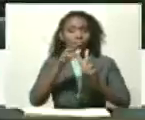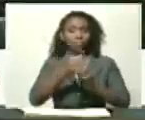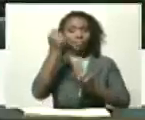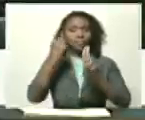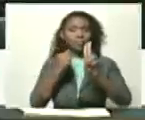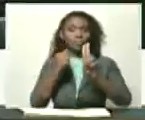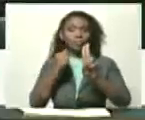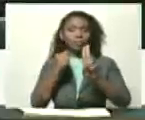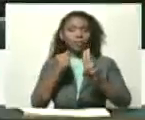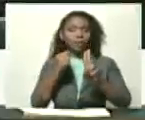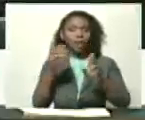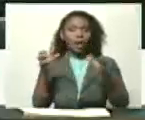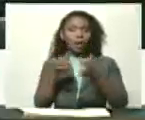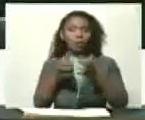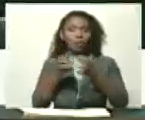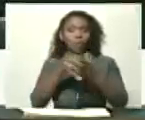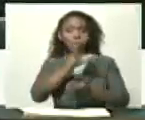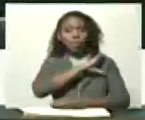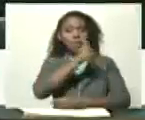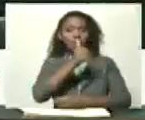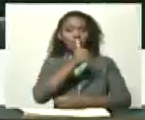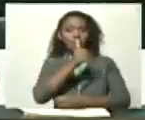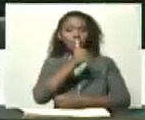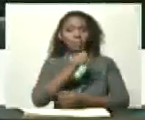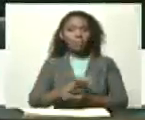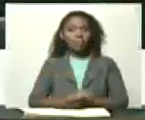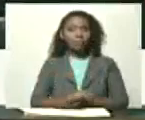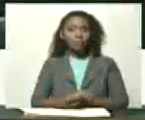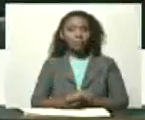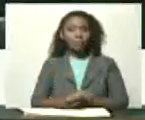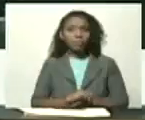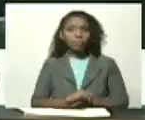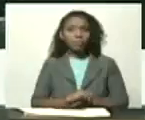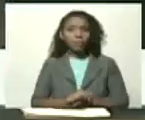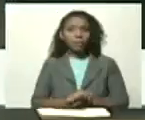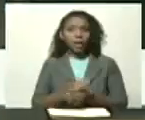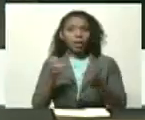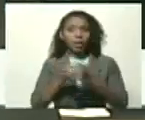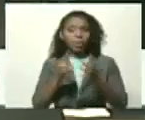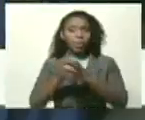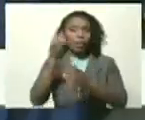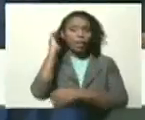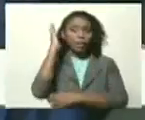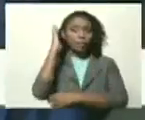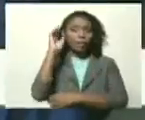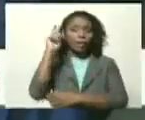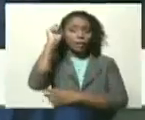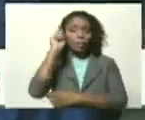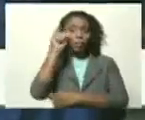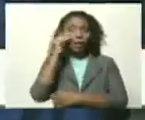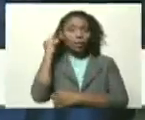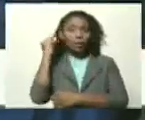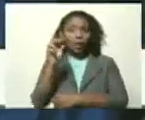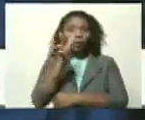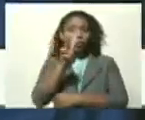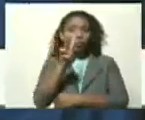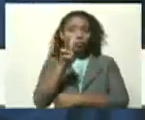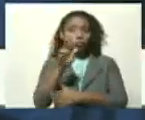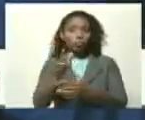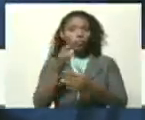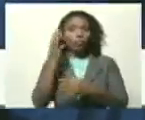Junto a la Junta Directiva y al conglomerado de parlamentarios, estas dos compatriotas